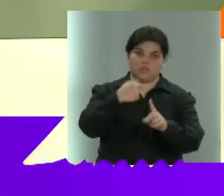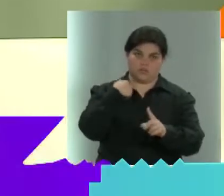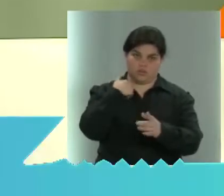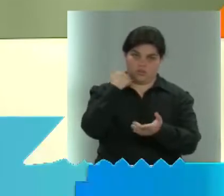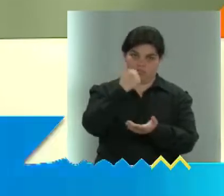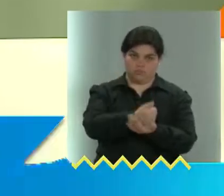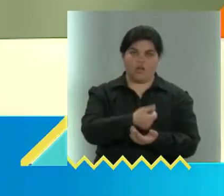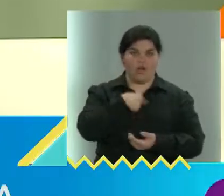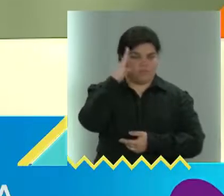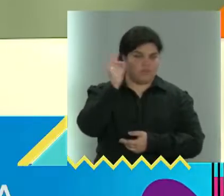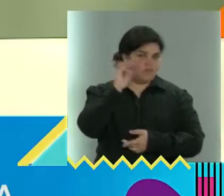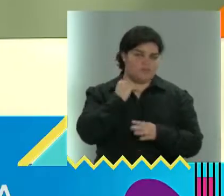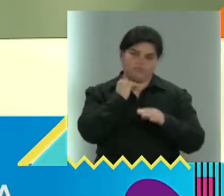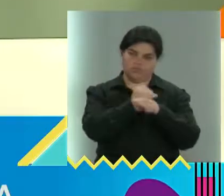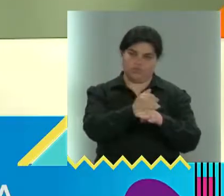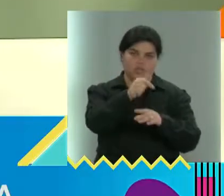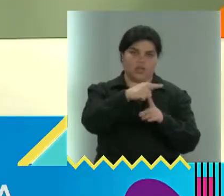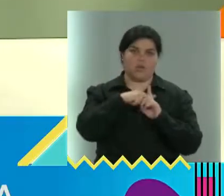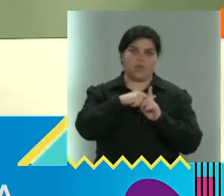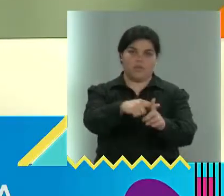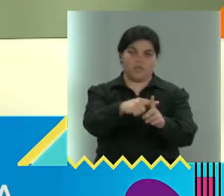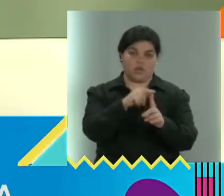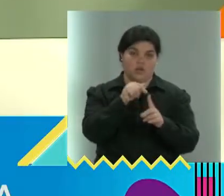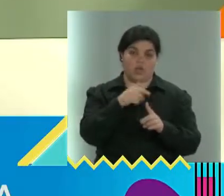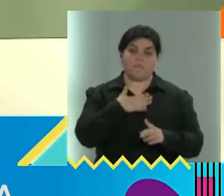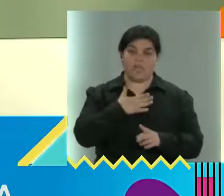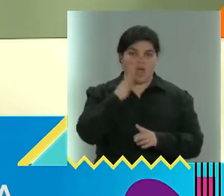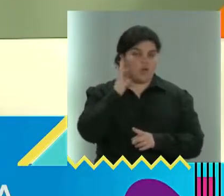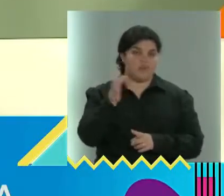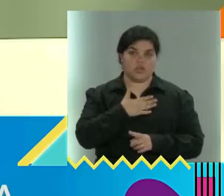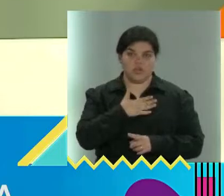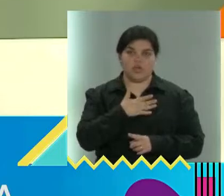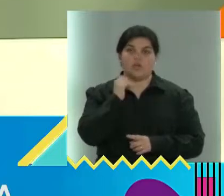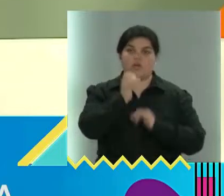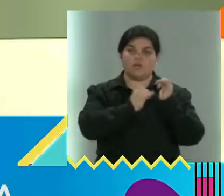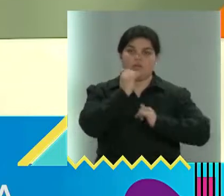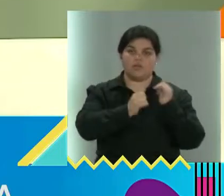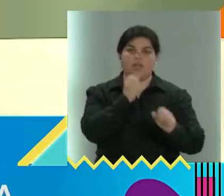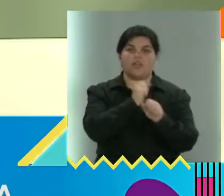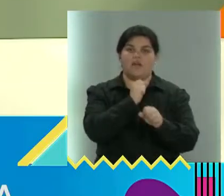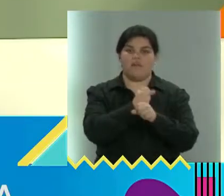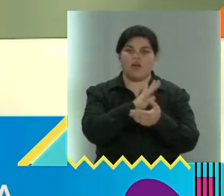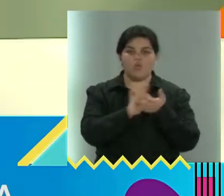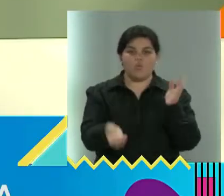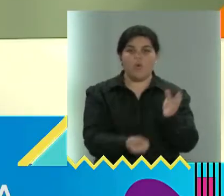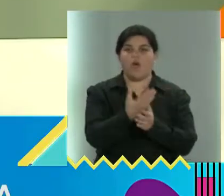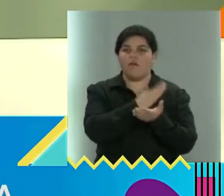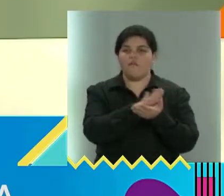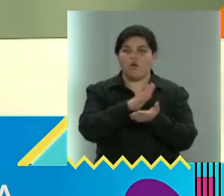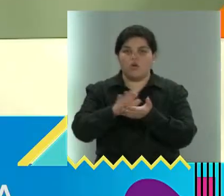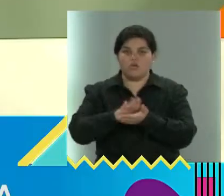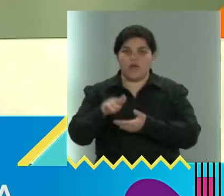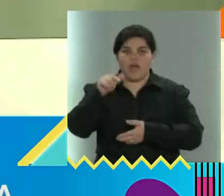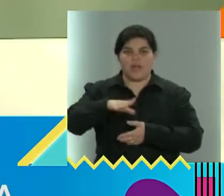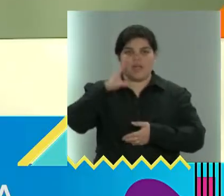posiciono particularmente, esto es una visión muy subjetiva, es la que habla del surgimiento de estos nuevos empleos y que hay una capacidad o un